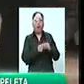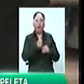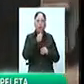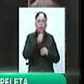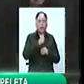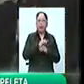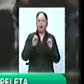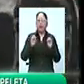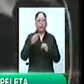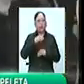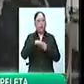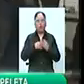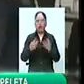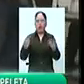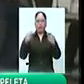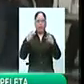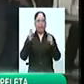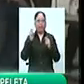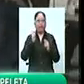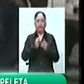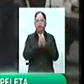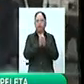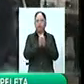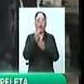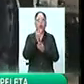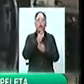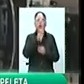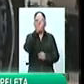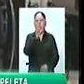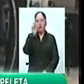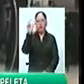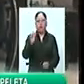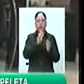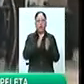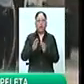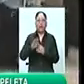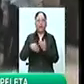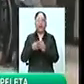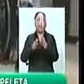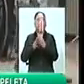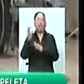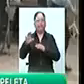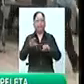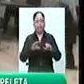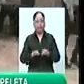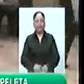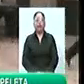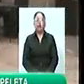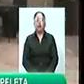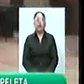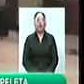esto es lo que nosotros siempre hemos ofrecido, ¿no? De cara a nuestro pueblo, la transparencia, la efectividad en el trabajo, que